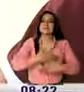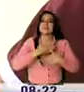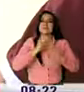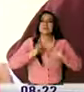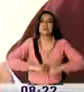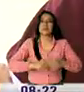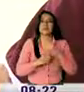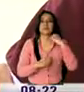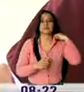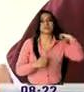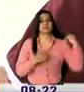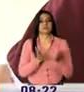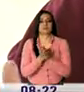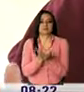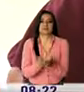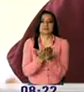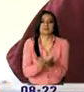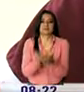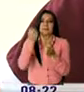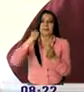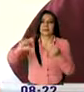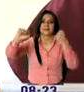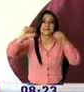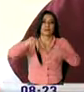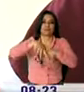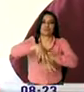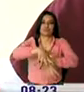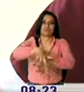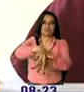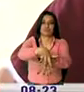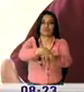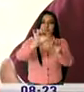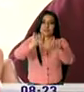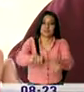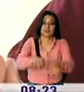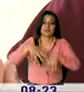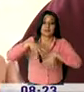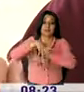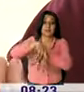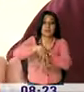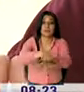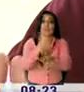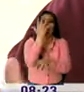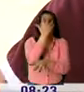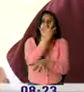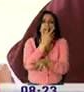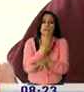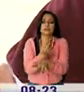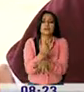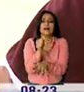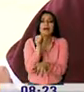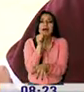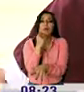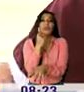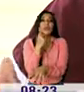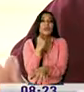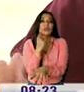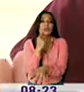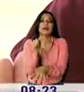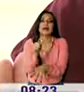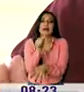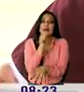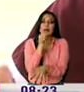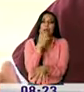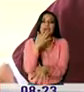dar los paseos sobre el vestuario de río. Es un río muy hermoso que es agua dulce, agua salada. También contamos con lo